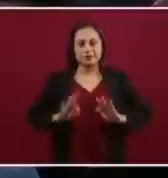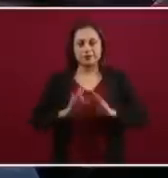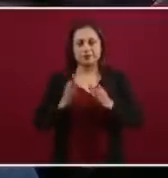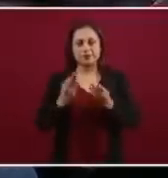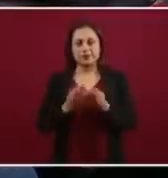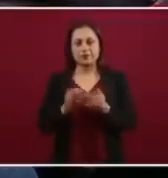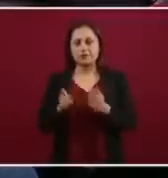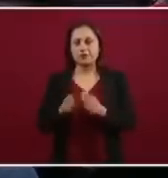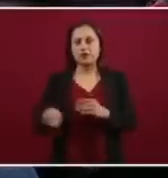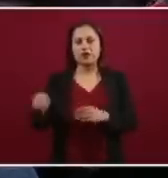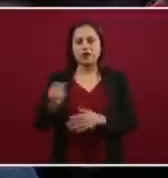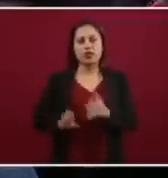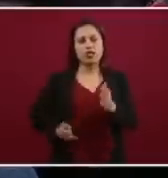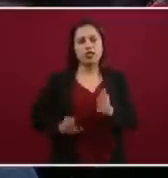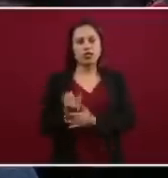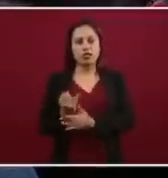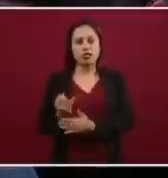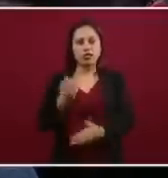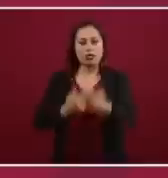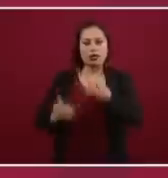Nada más falta, y